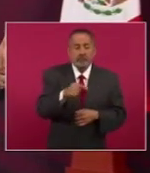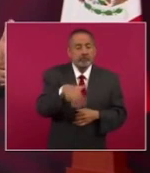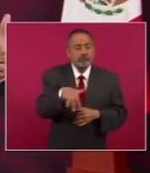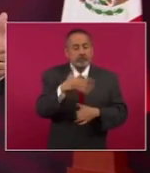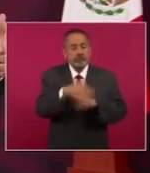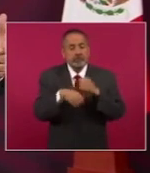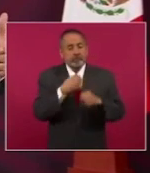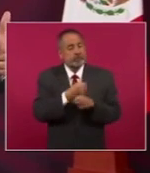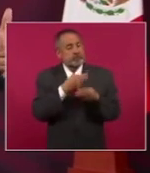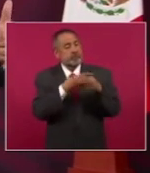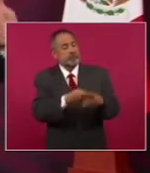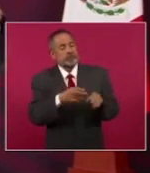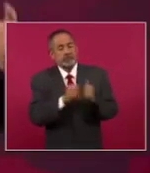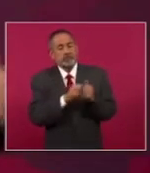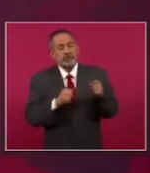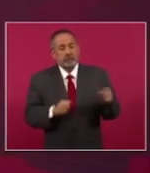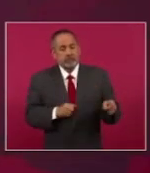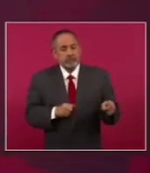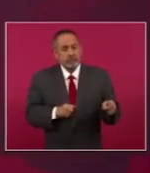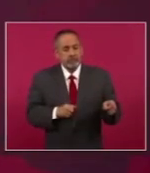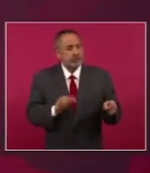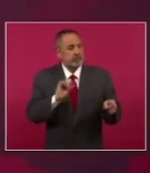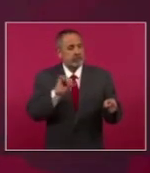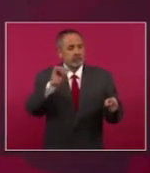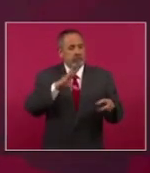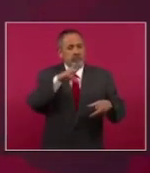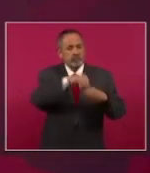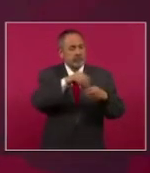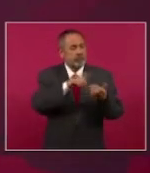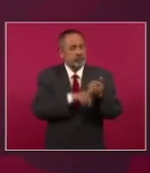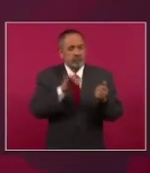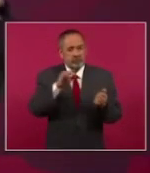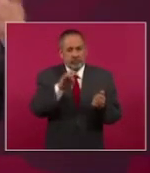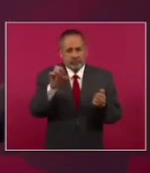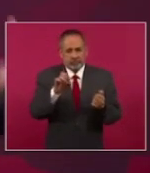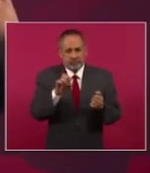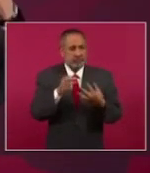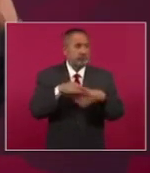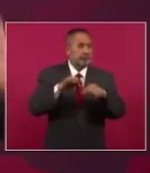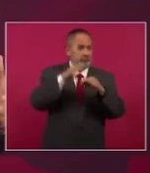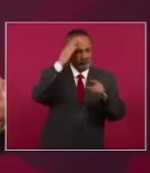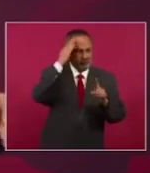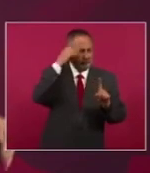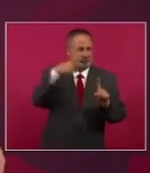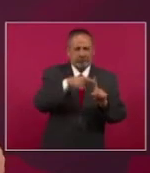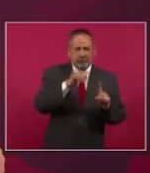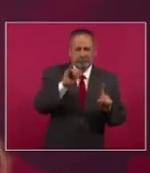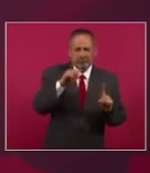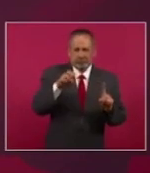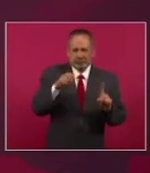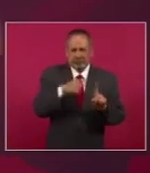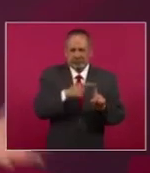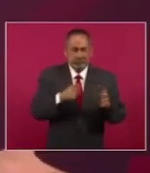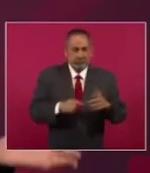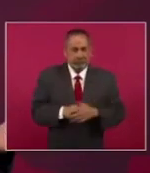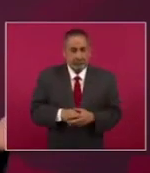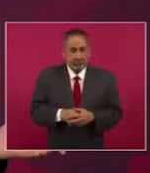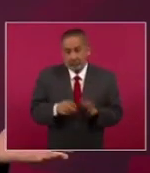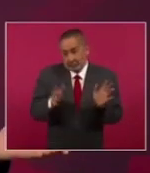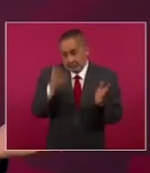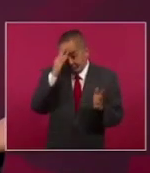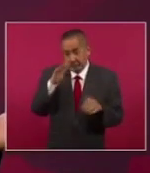que si Calderón sigue en España, qué casualidad que después de que lo habían corrido a patadas hasta